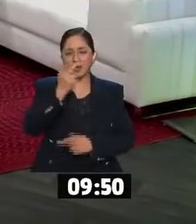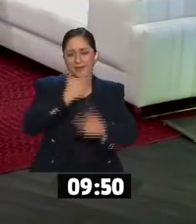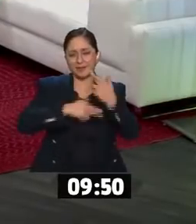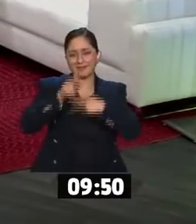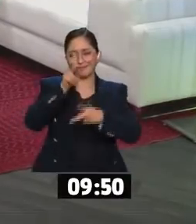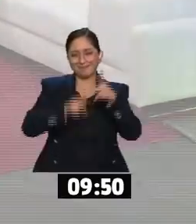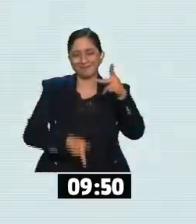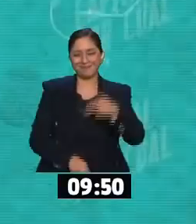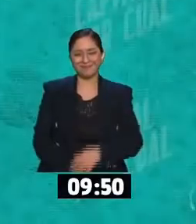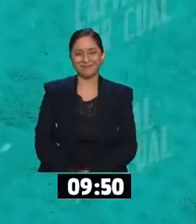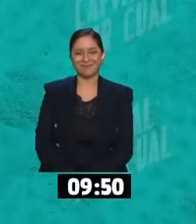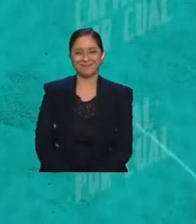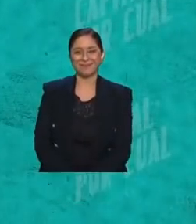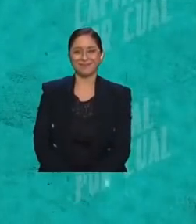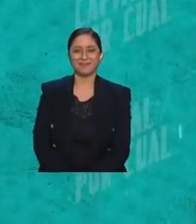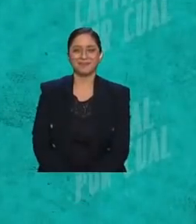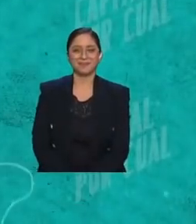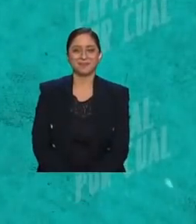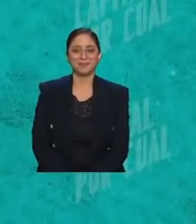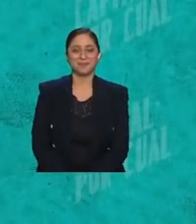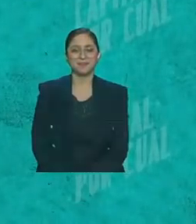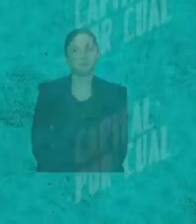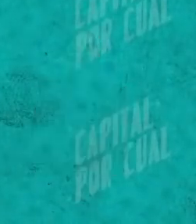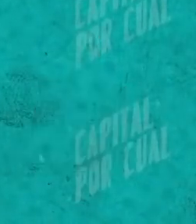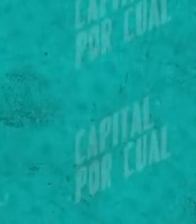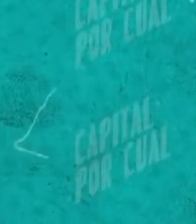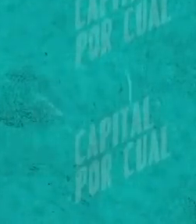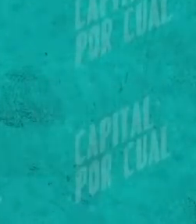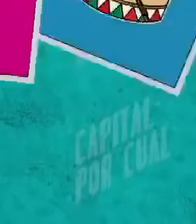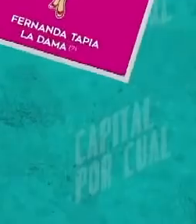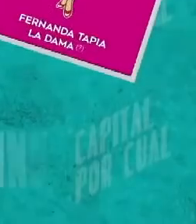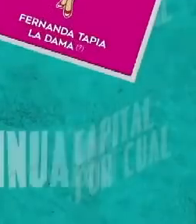rápido. Ahí está.